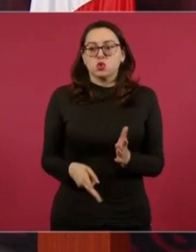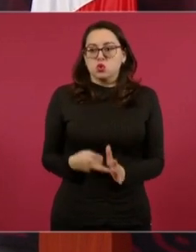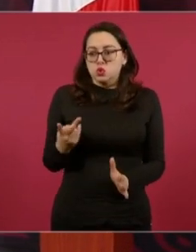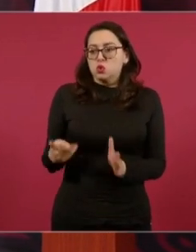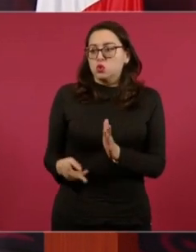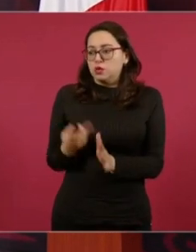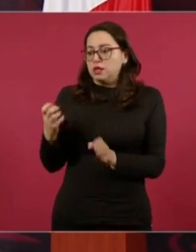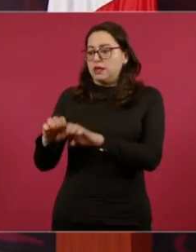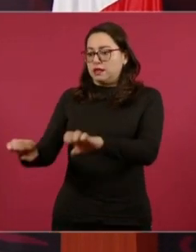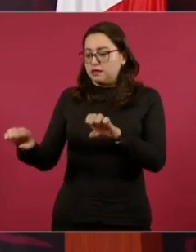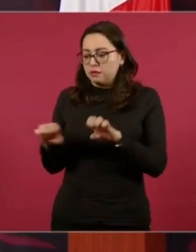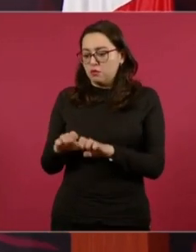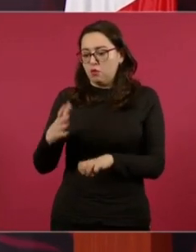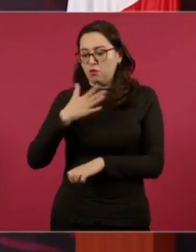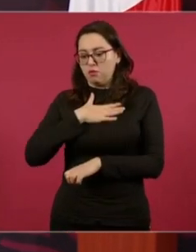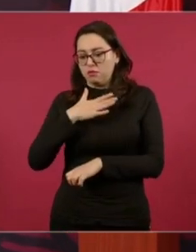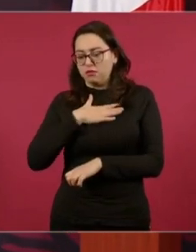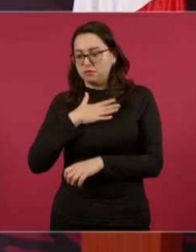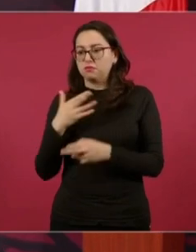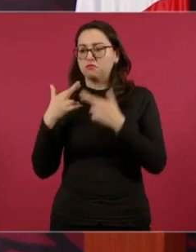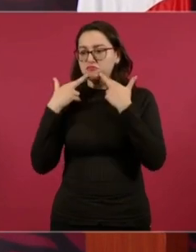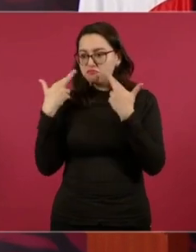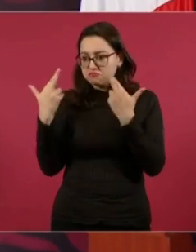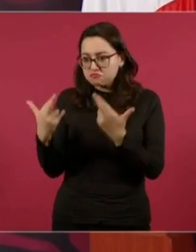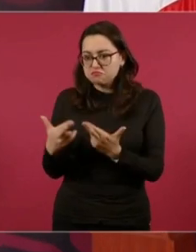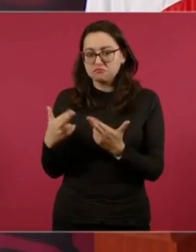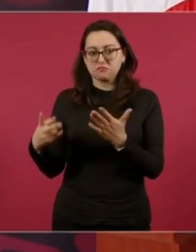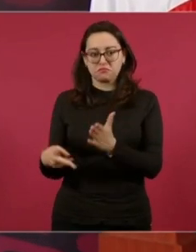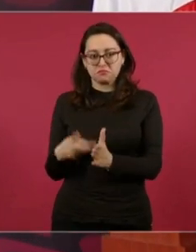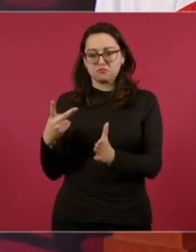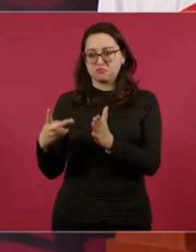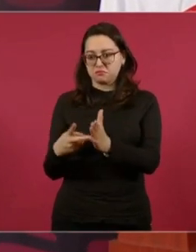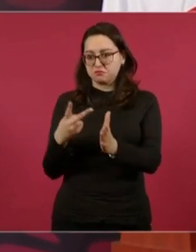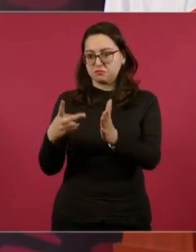los equipos, para ir ya